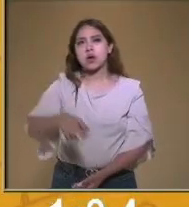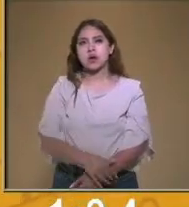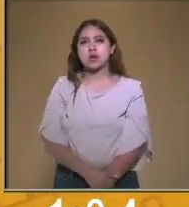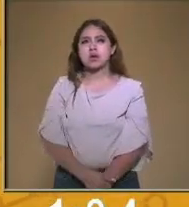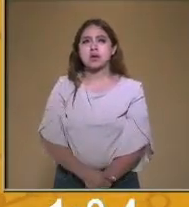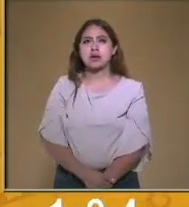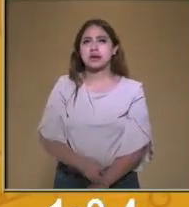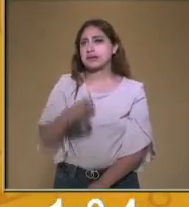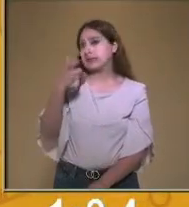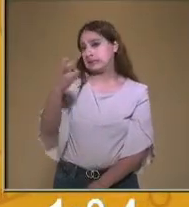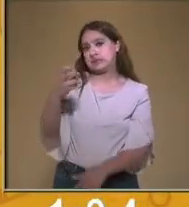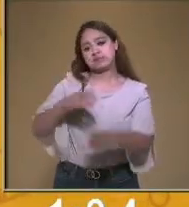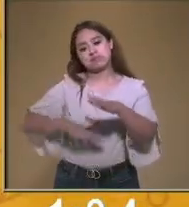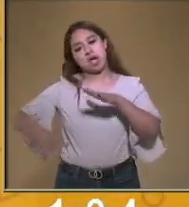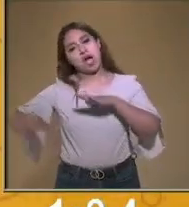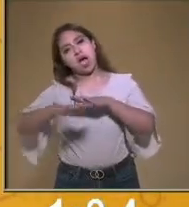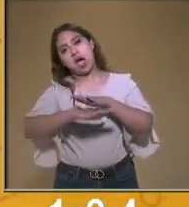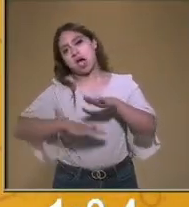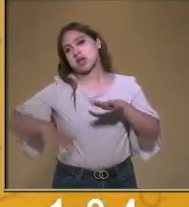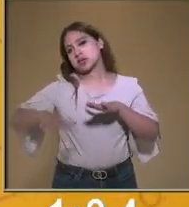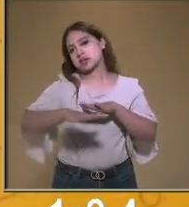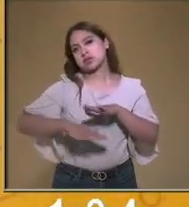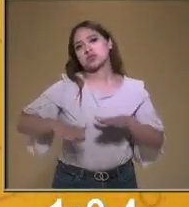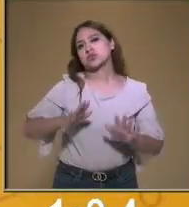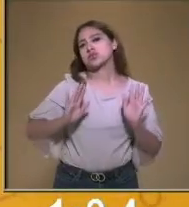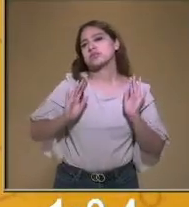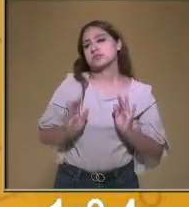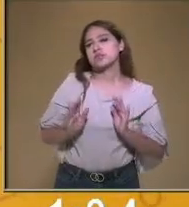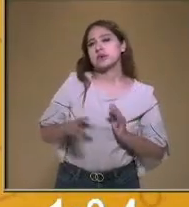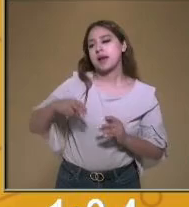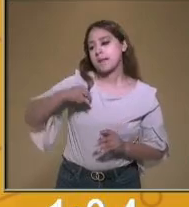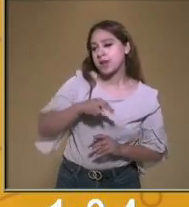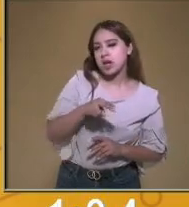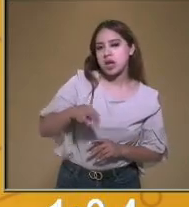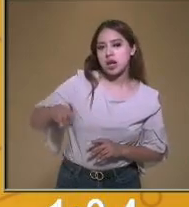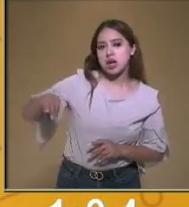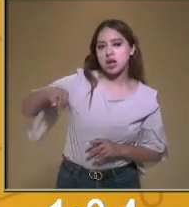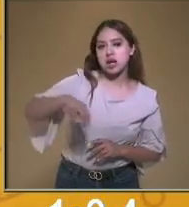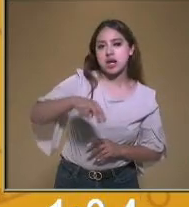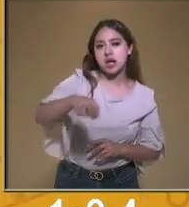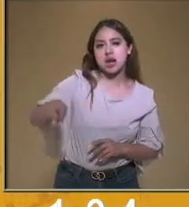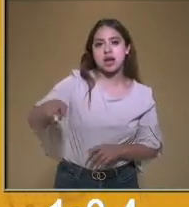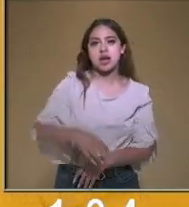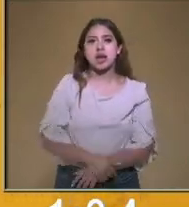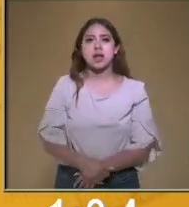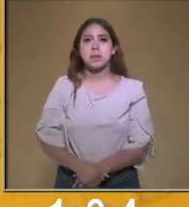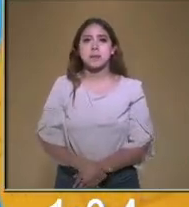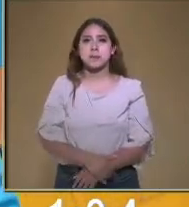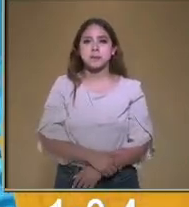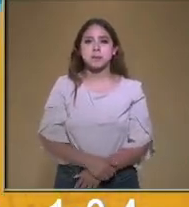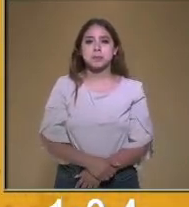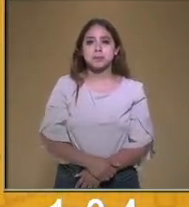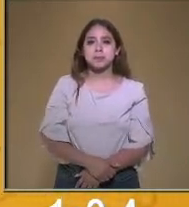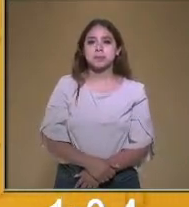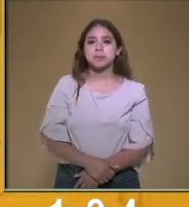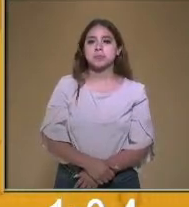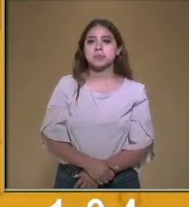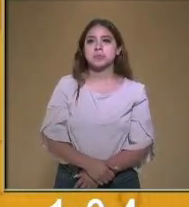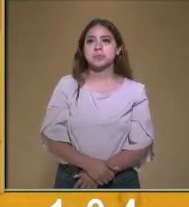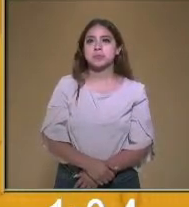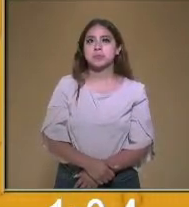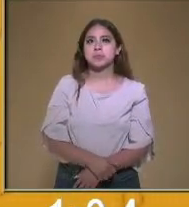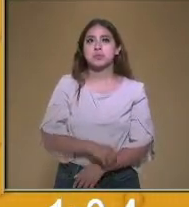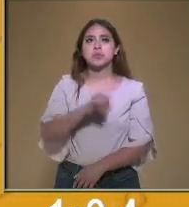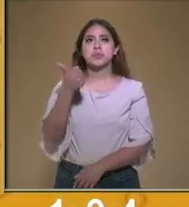Es uno del patrón básico más básico, ¿verdad? En este caso, el de caminar. La segunda, dice, profe, si